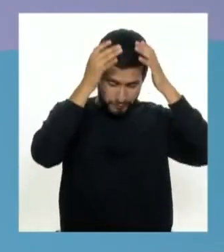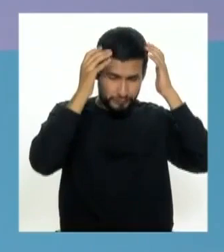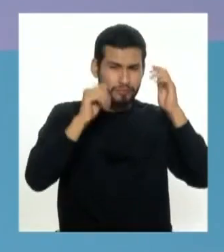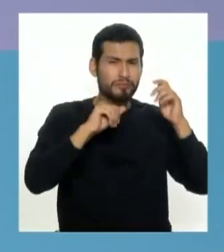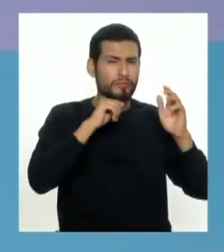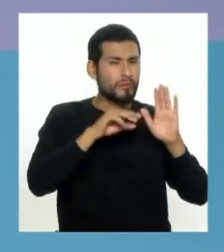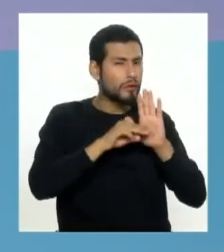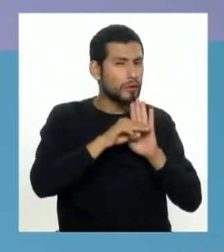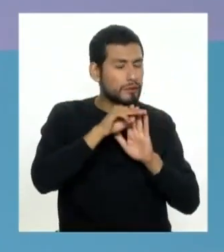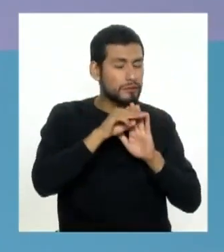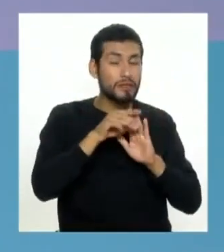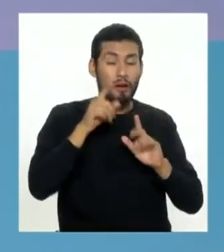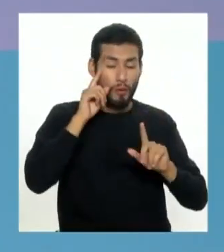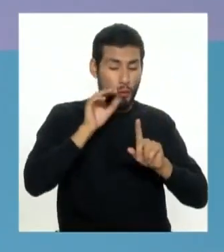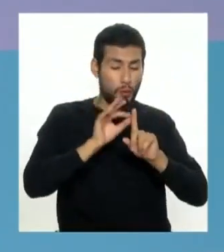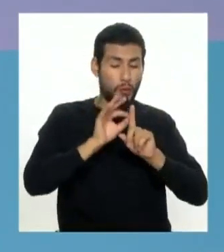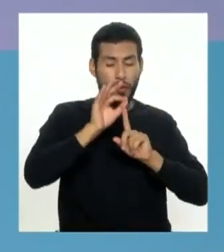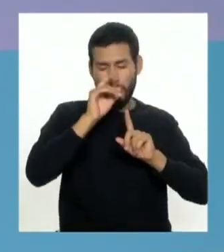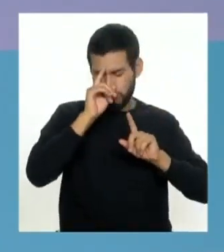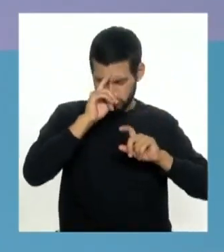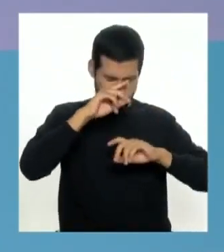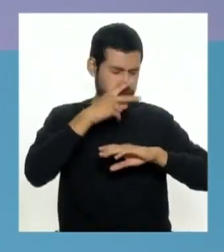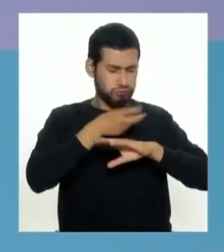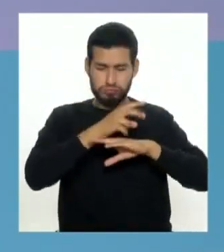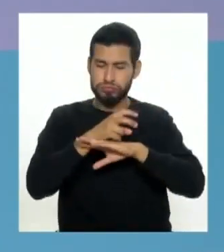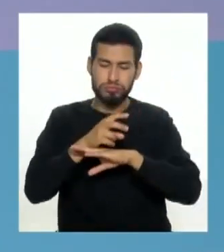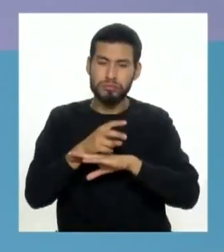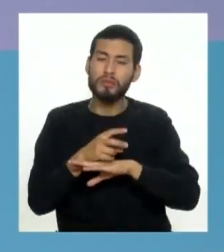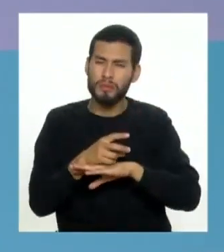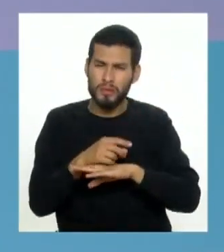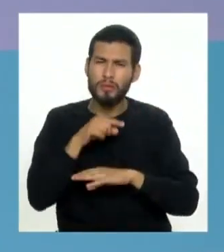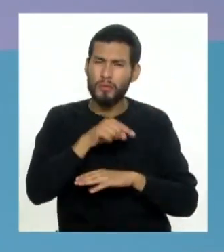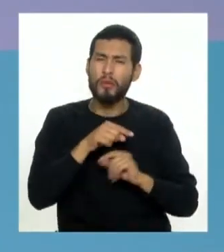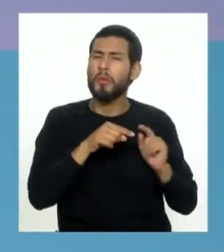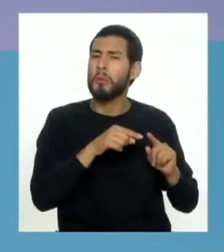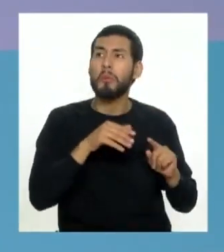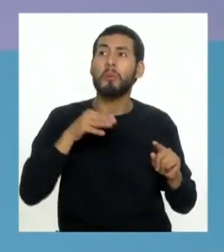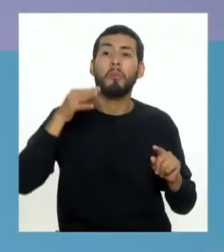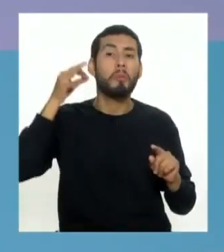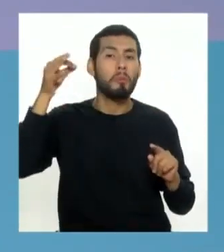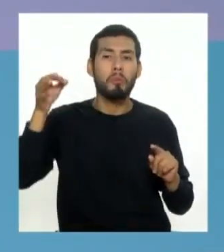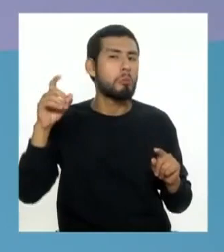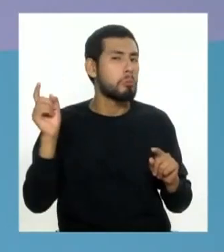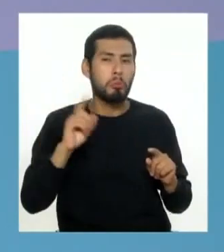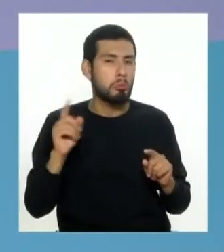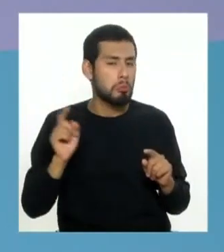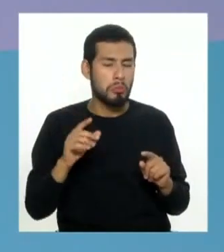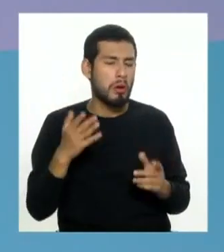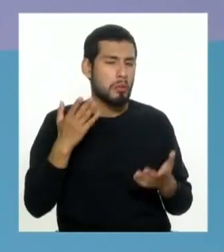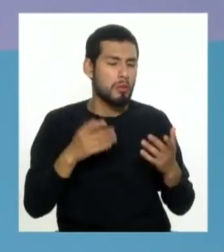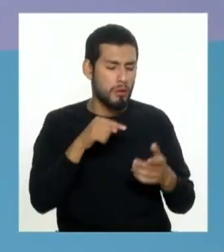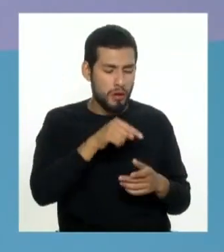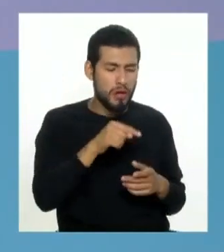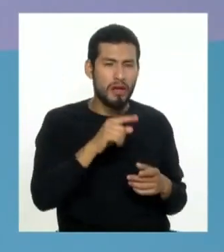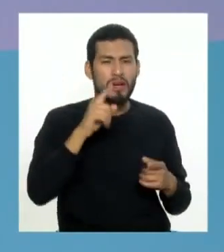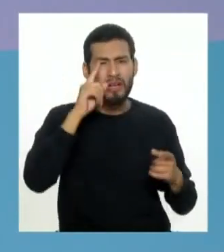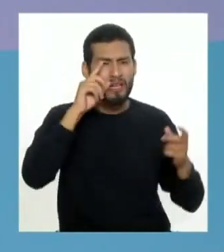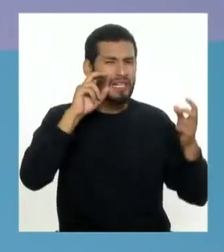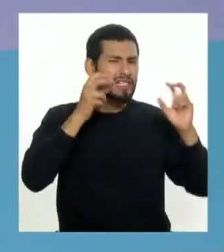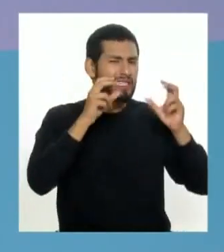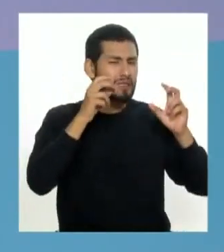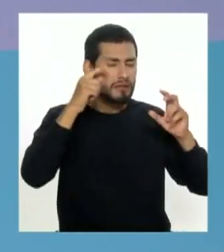inmaduro, ¿no? Y debido a la fiebre convulsiona. Ese niño es muy probable que en el futuro no va a tener epilepsia. Está presentando crisis